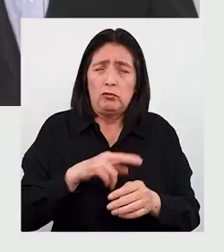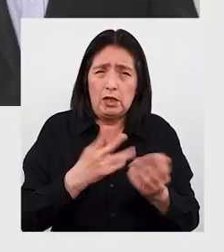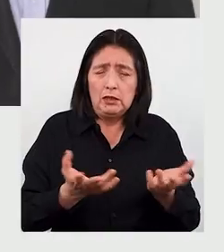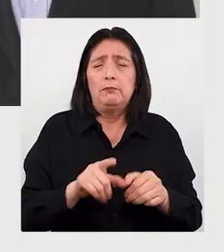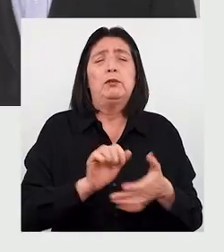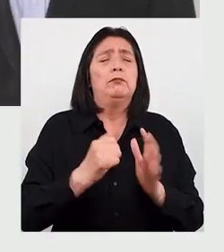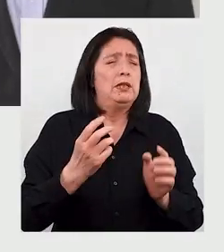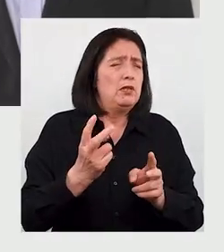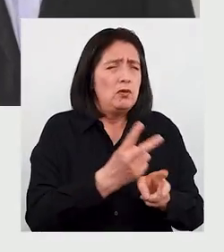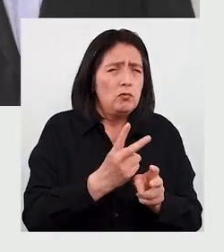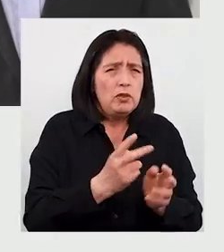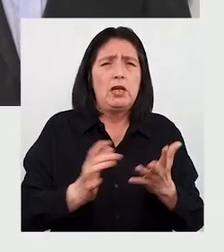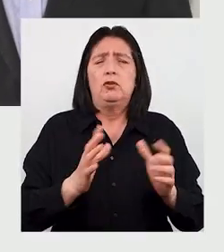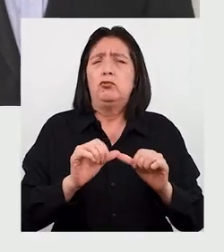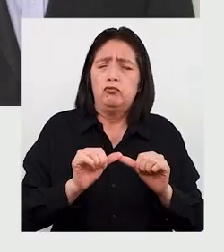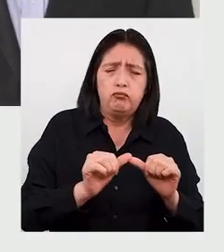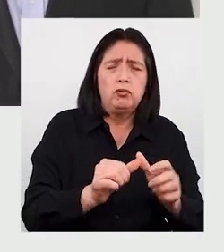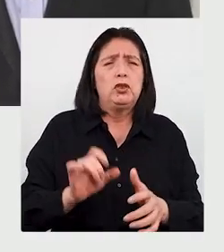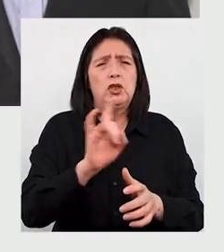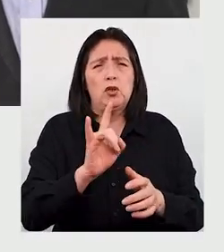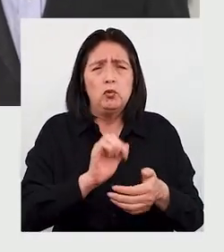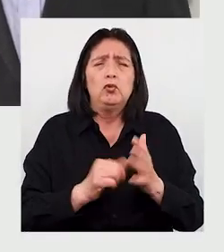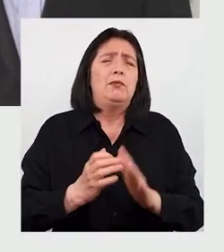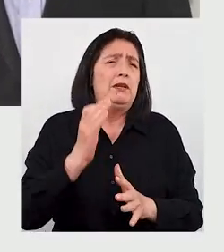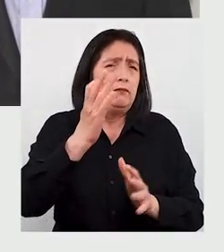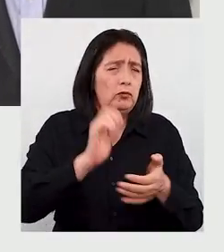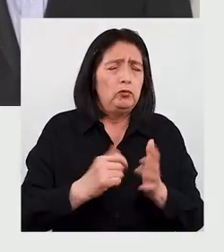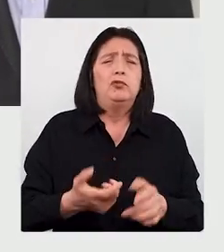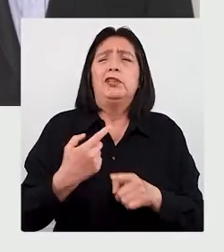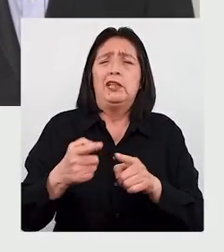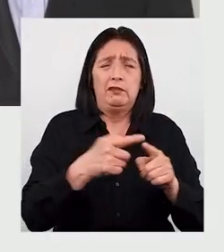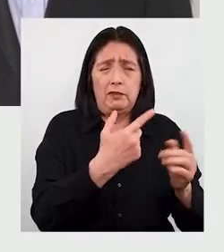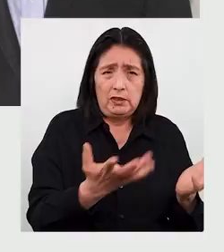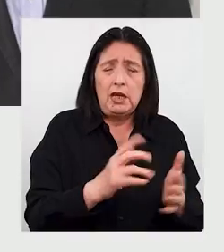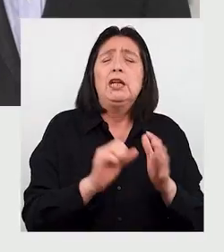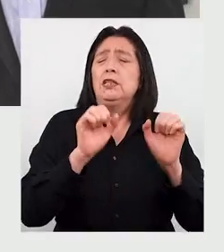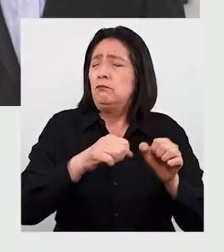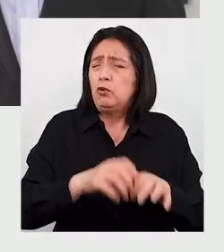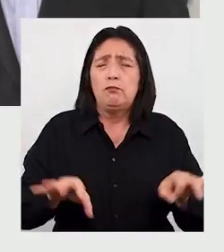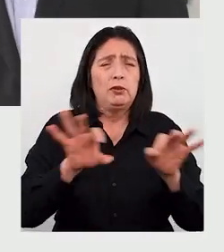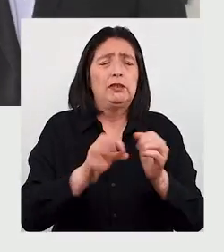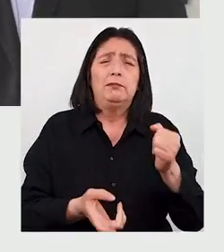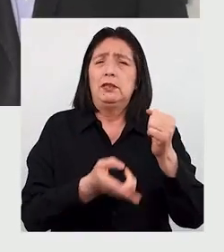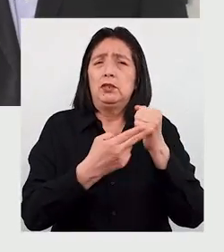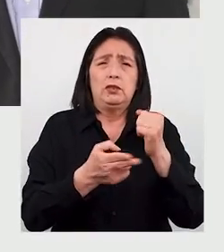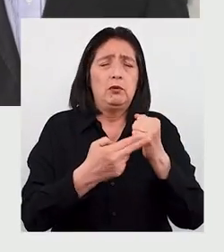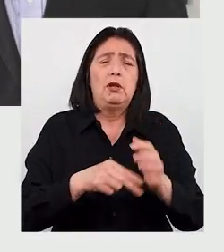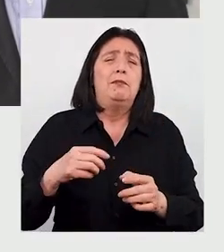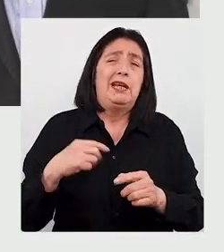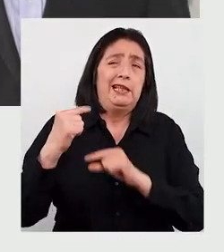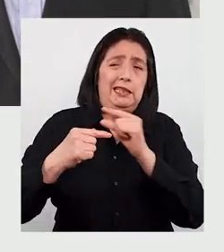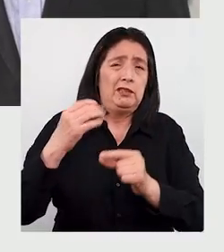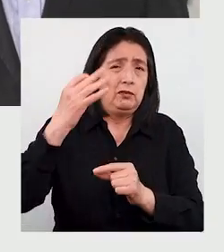acciones para la conservación y uso sostenible de esta biodiversidad es de suma importancia no solo para asegurar los recursos de